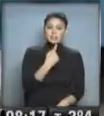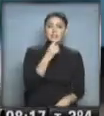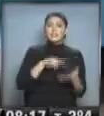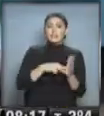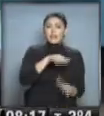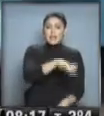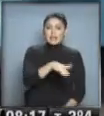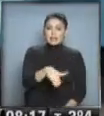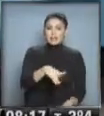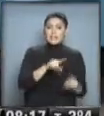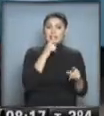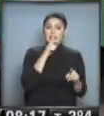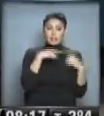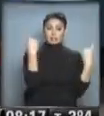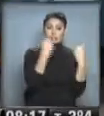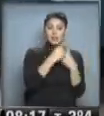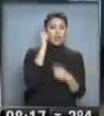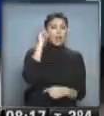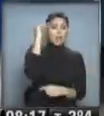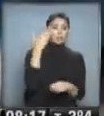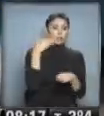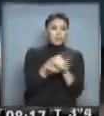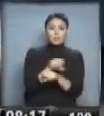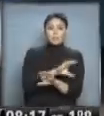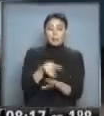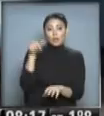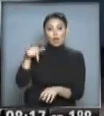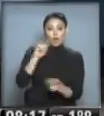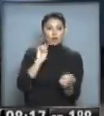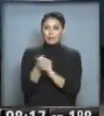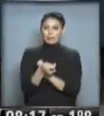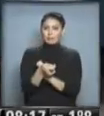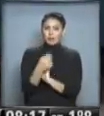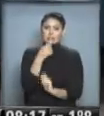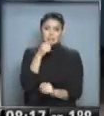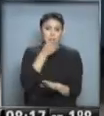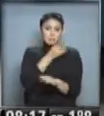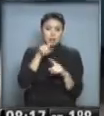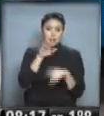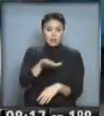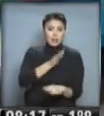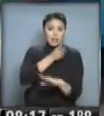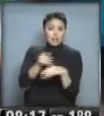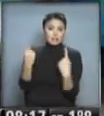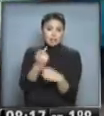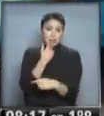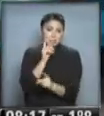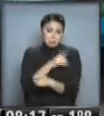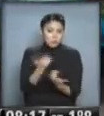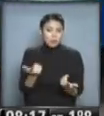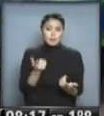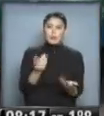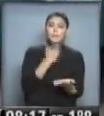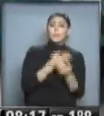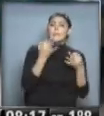entré en la sala donde estaban los adultos cosa que hoy no está por supuesto cuestionado pero portarse mal portarse